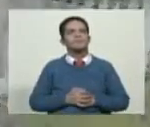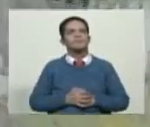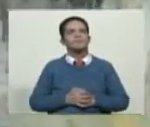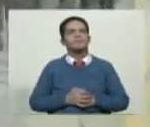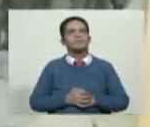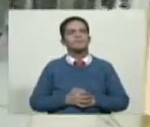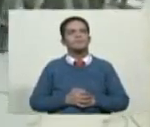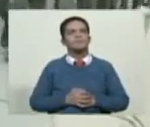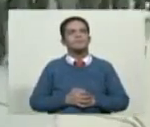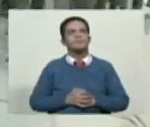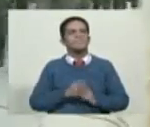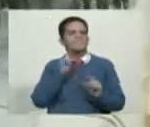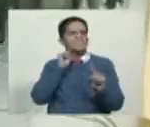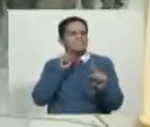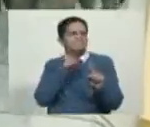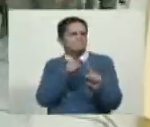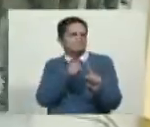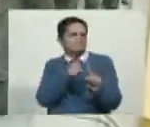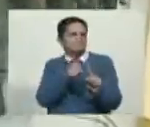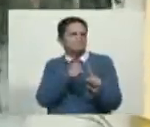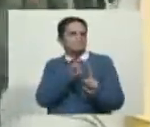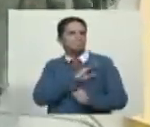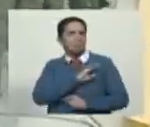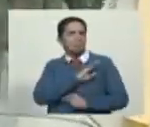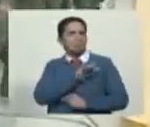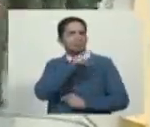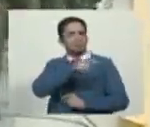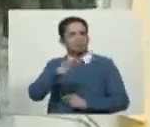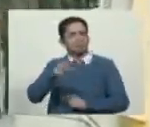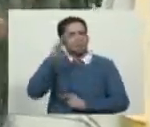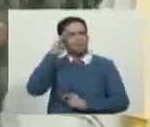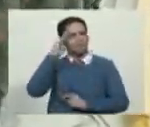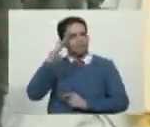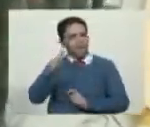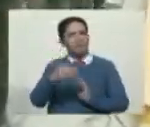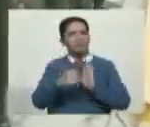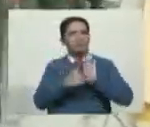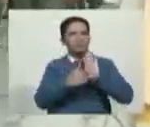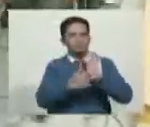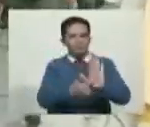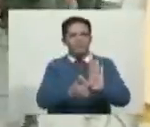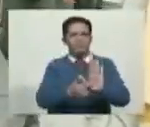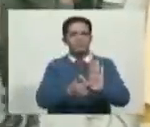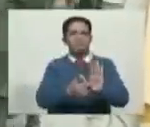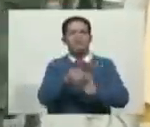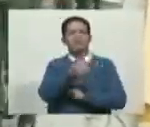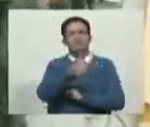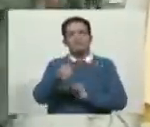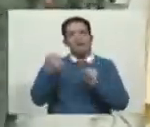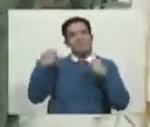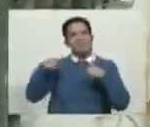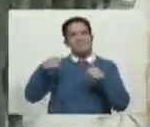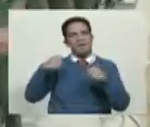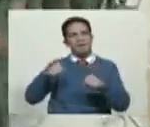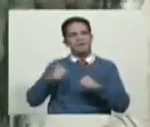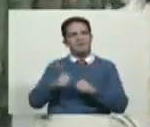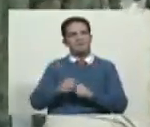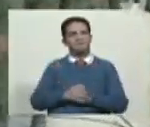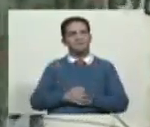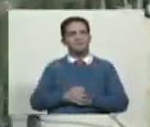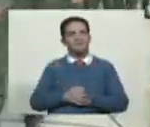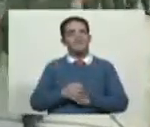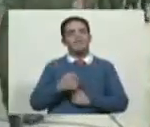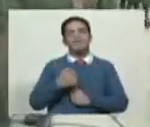los soldados y soldadas patriotas se pone de manifiesto en cada ejercicio militar. Me considero un